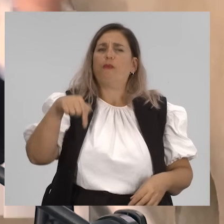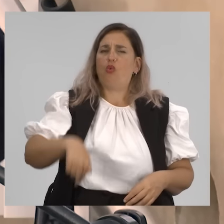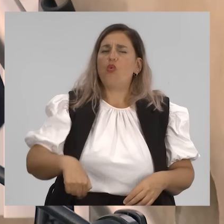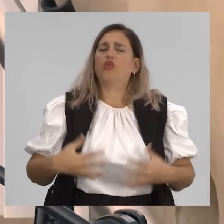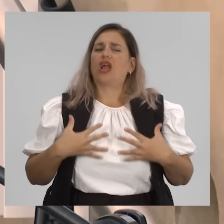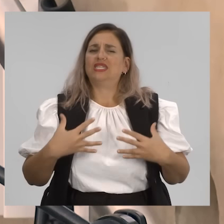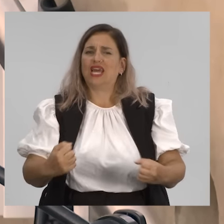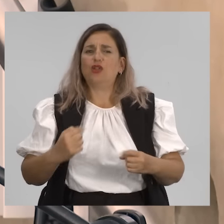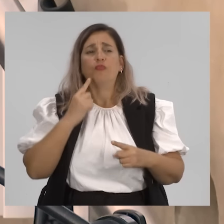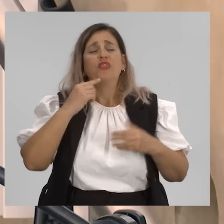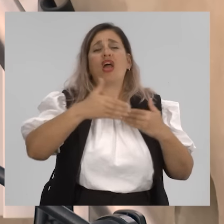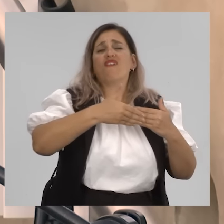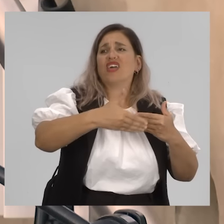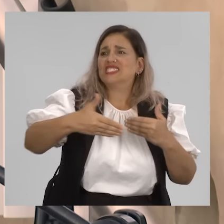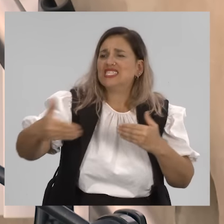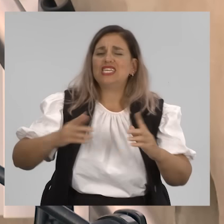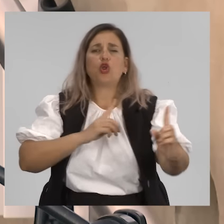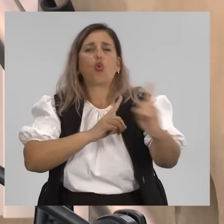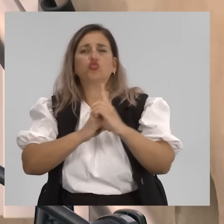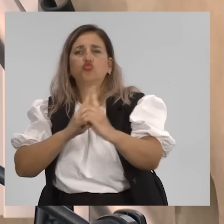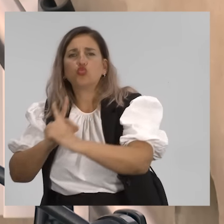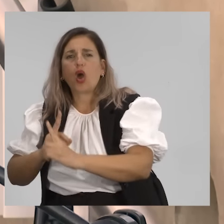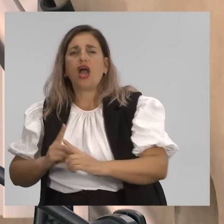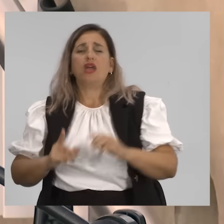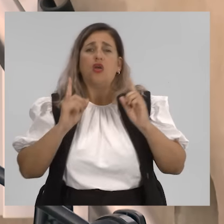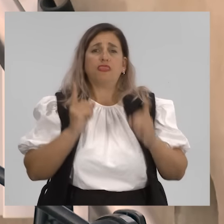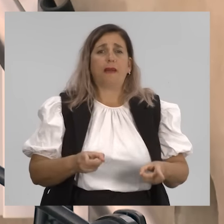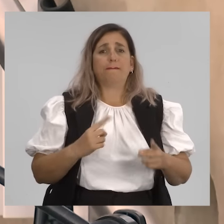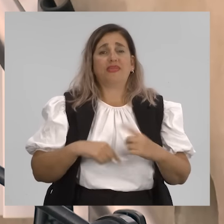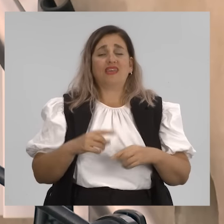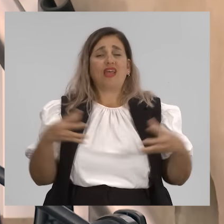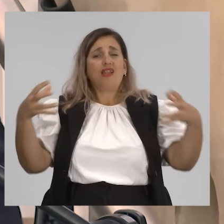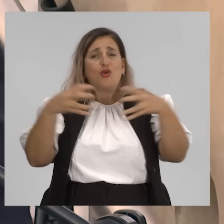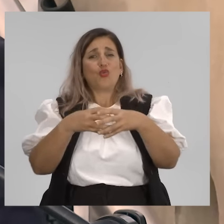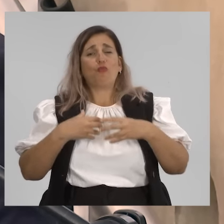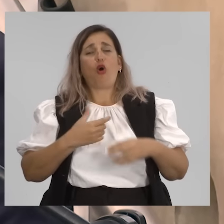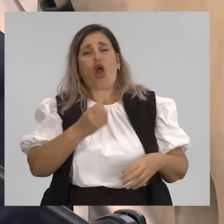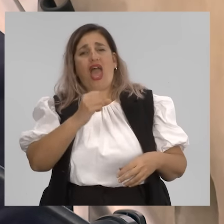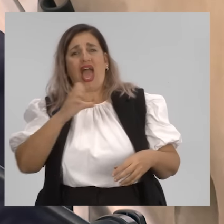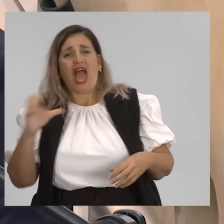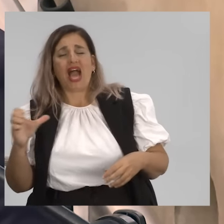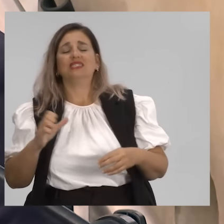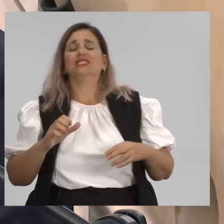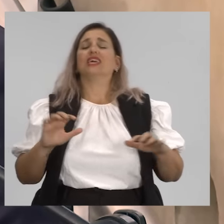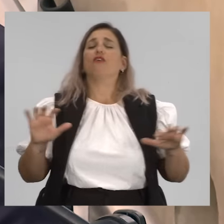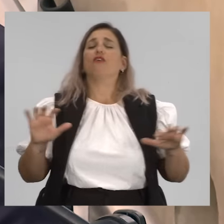de obras. Así que a los vecinos, a los usuarios, a la dirección de ACE, a los recursos